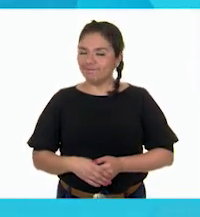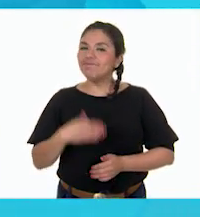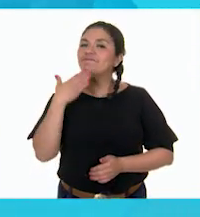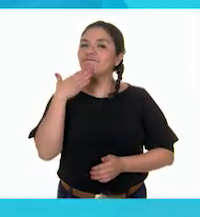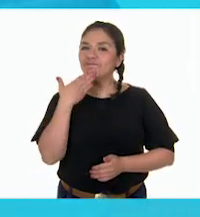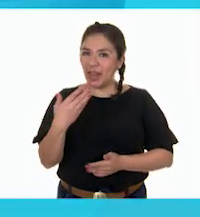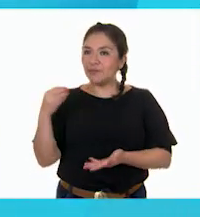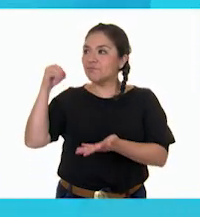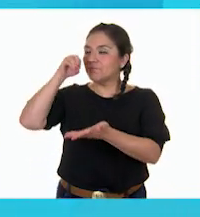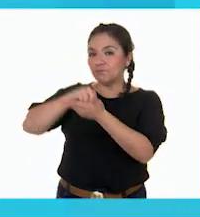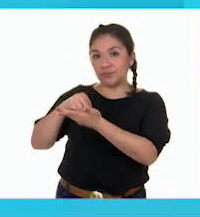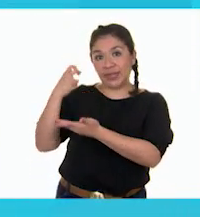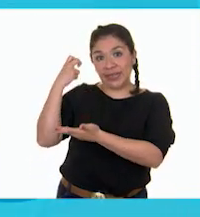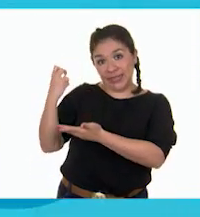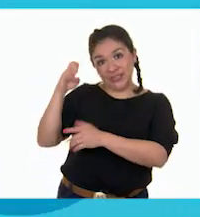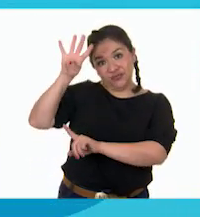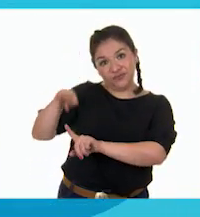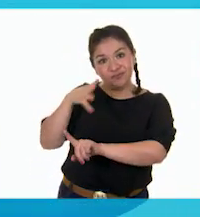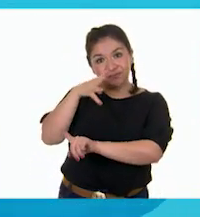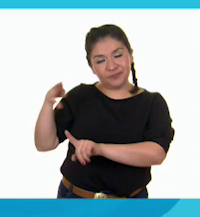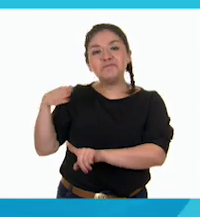Exactamente, aquí vamos a ponerlo, muy bien.